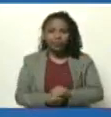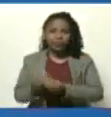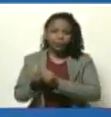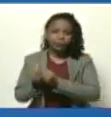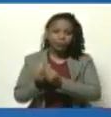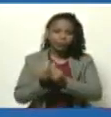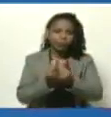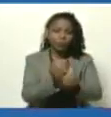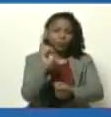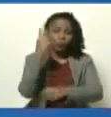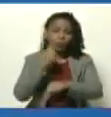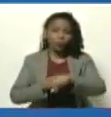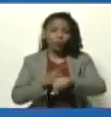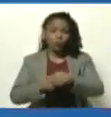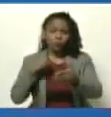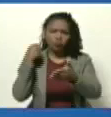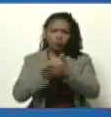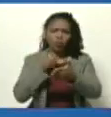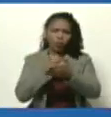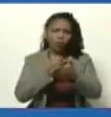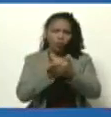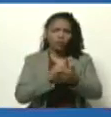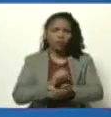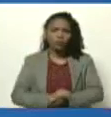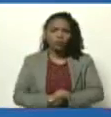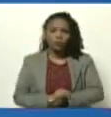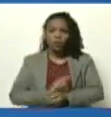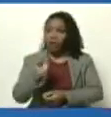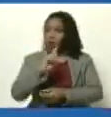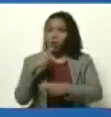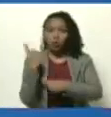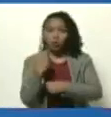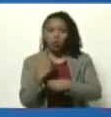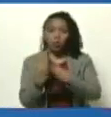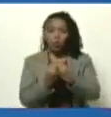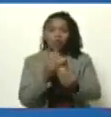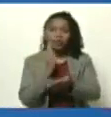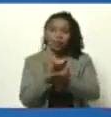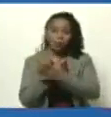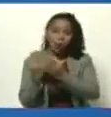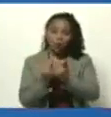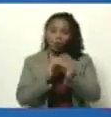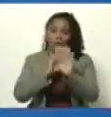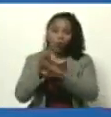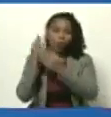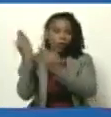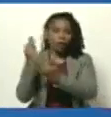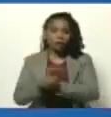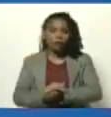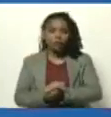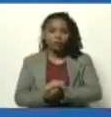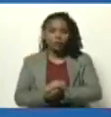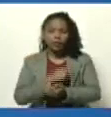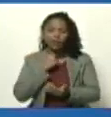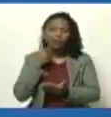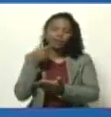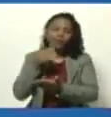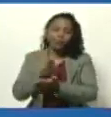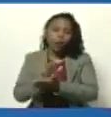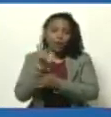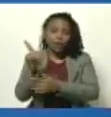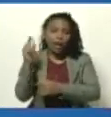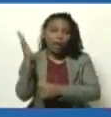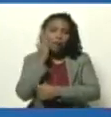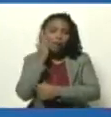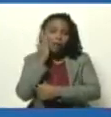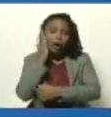en los primeros momentos de lucha. Y no solo lo acompañó, siempre estuvo con él, siempre. Se nos fue Nancy, pues. La mamá